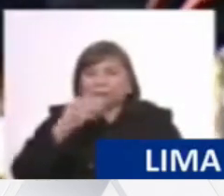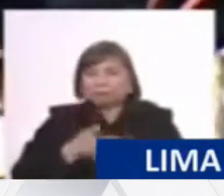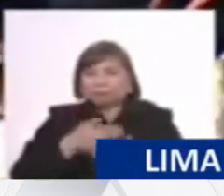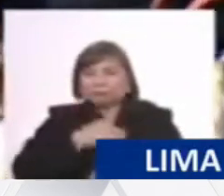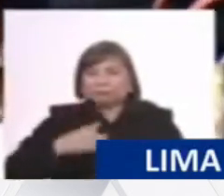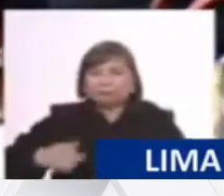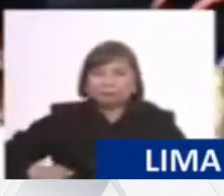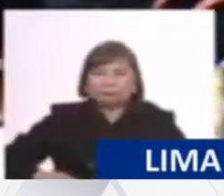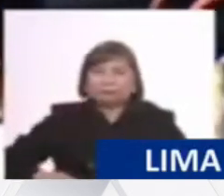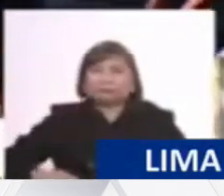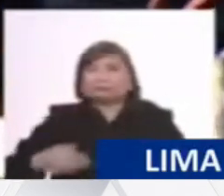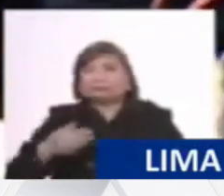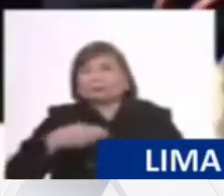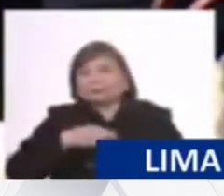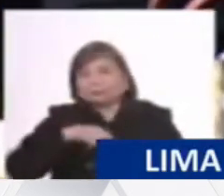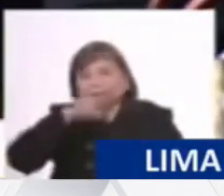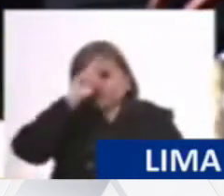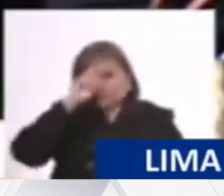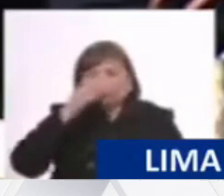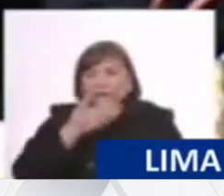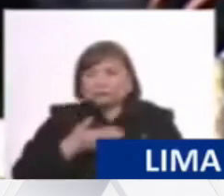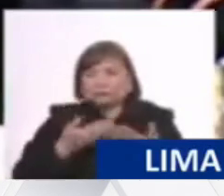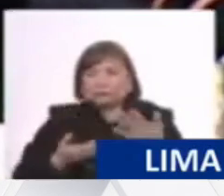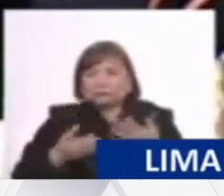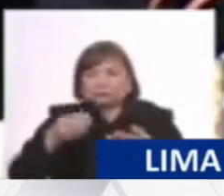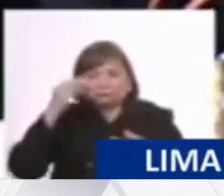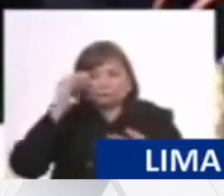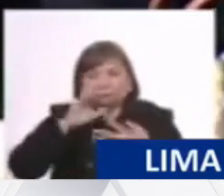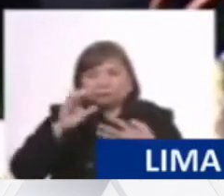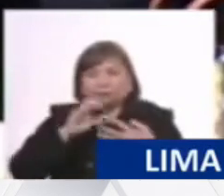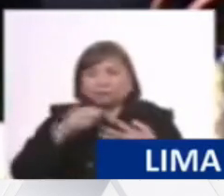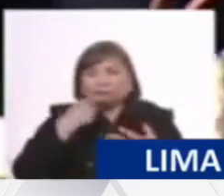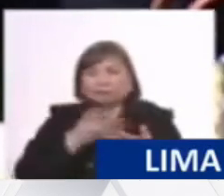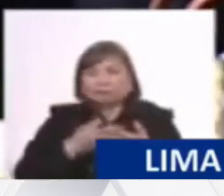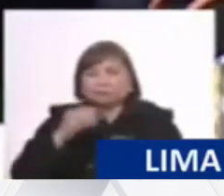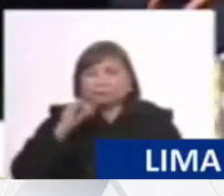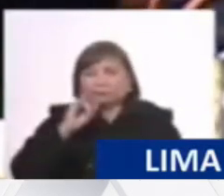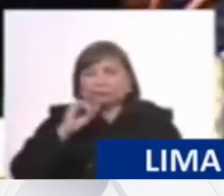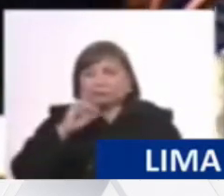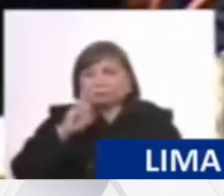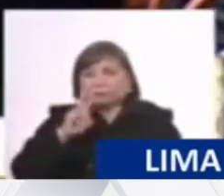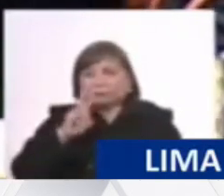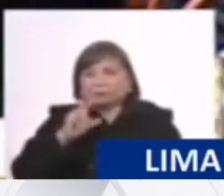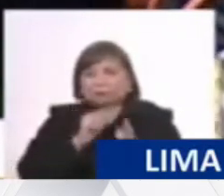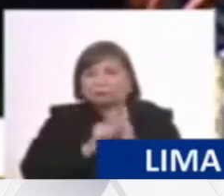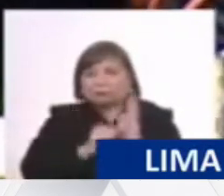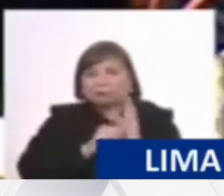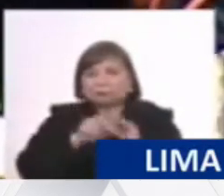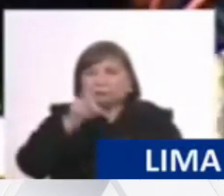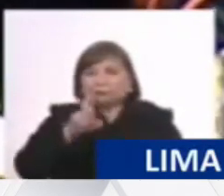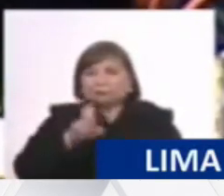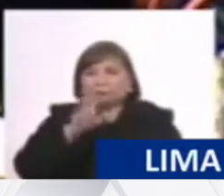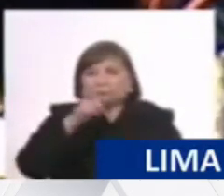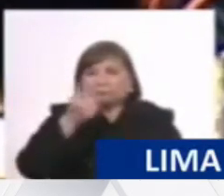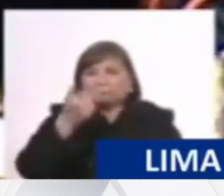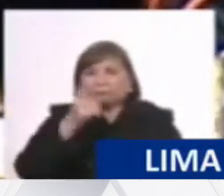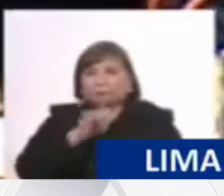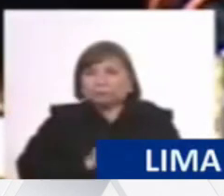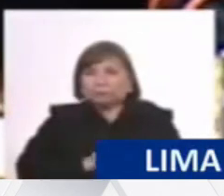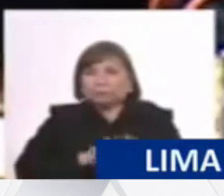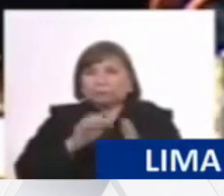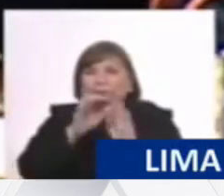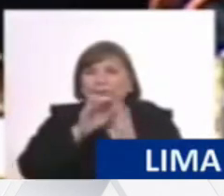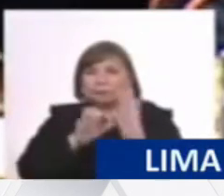la Presidencia de la República por la causal prevista en el inciso 2 del artículo 113 de